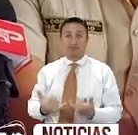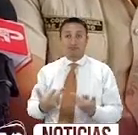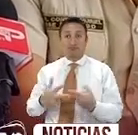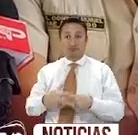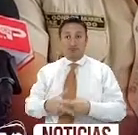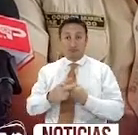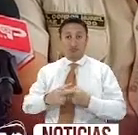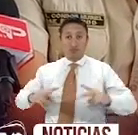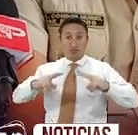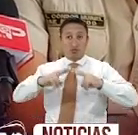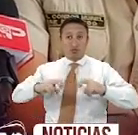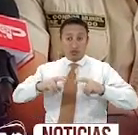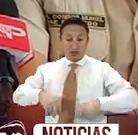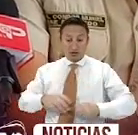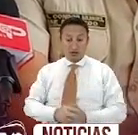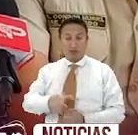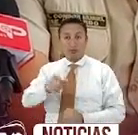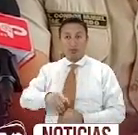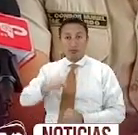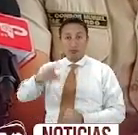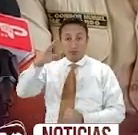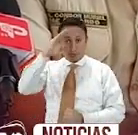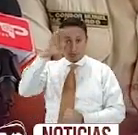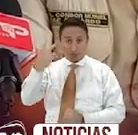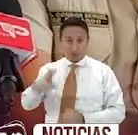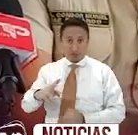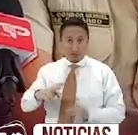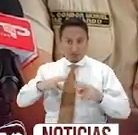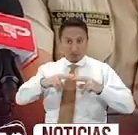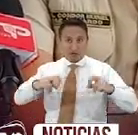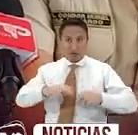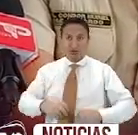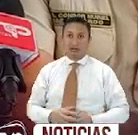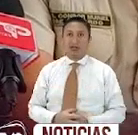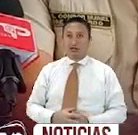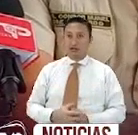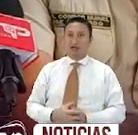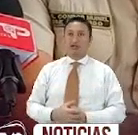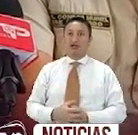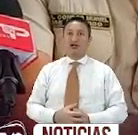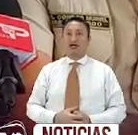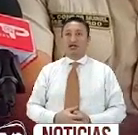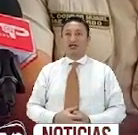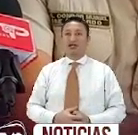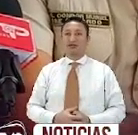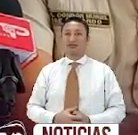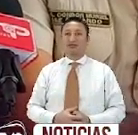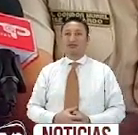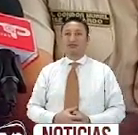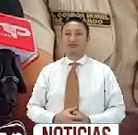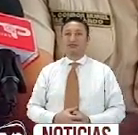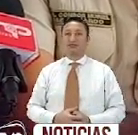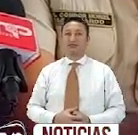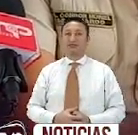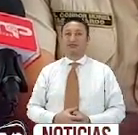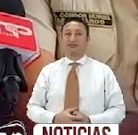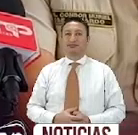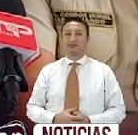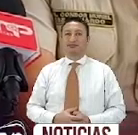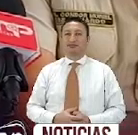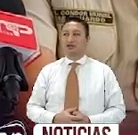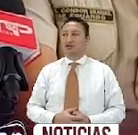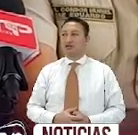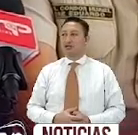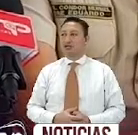investigaciones pertinentes. El personal de Inacia se encuentra con las investigaciones pertinentes. Luego verificaremos cuáles son las causas y daremos a conocer a ustedes. Lo importante